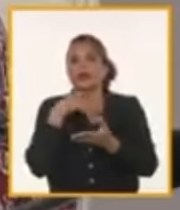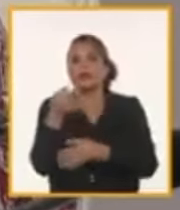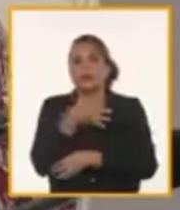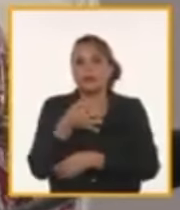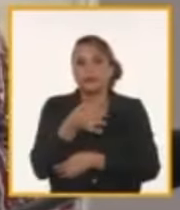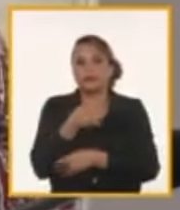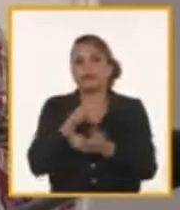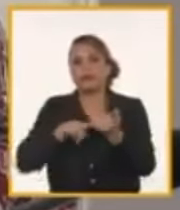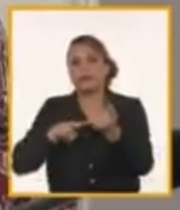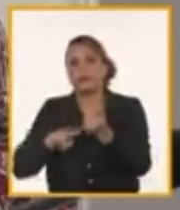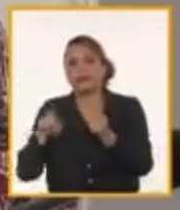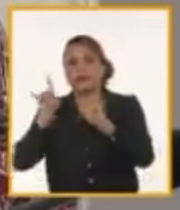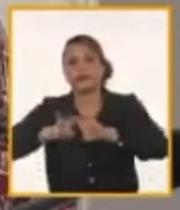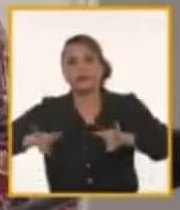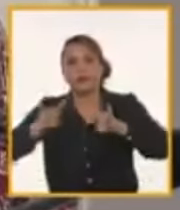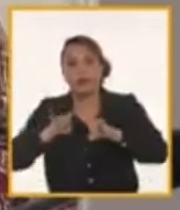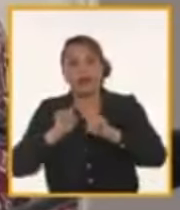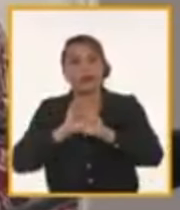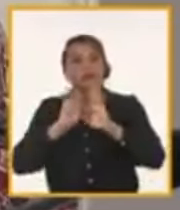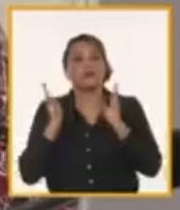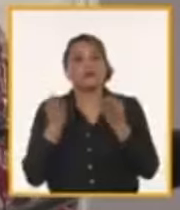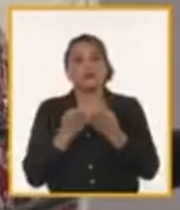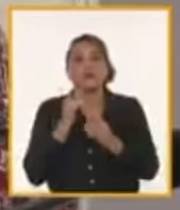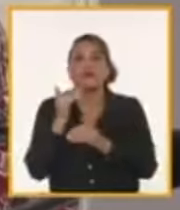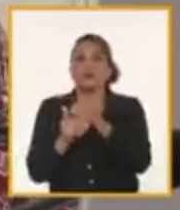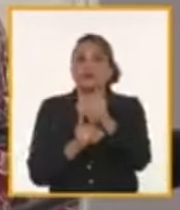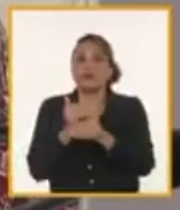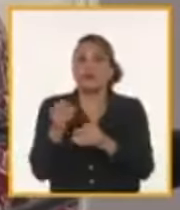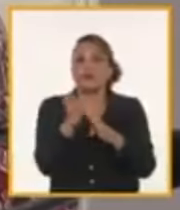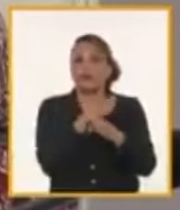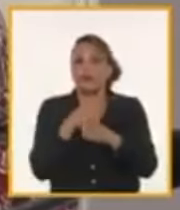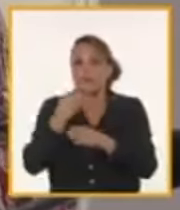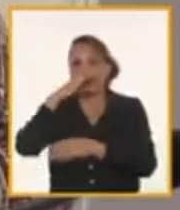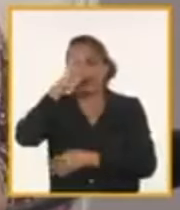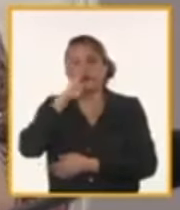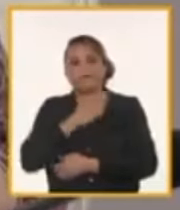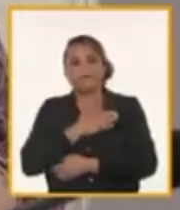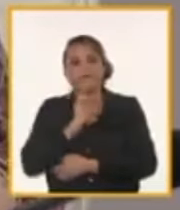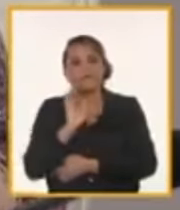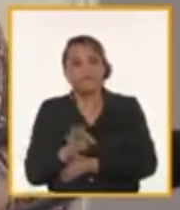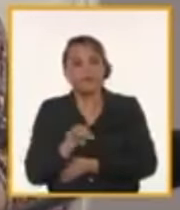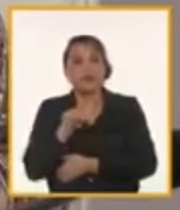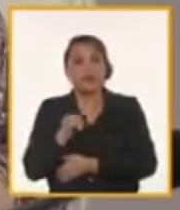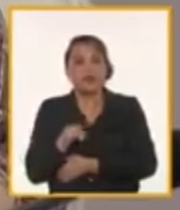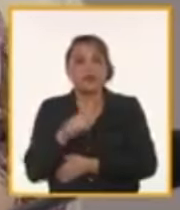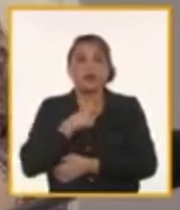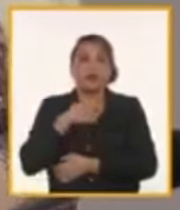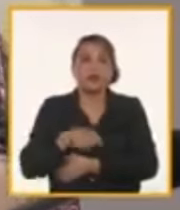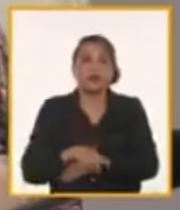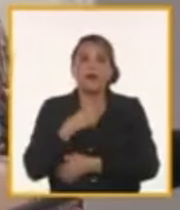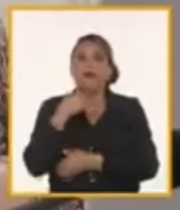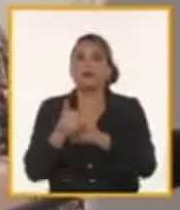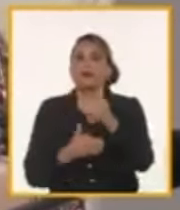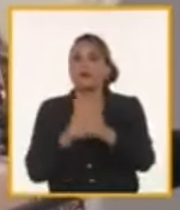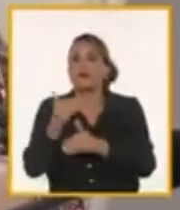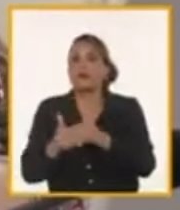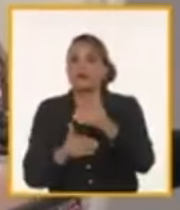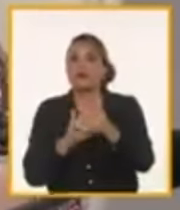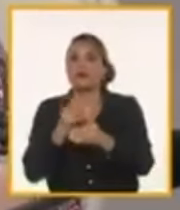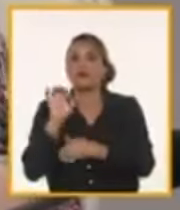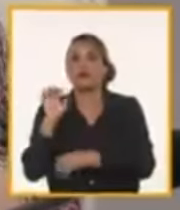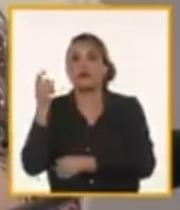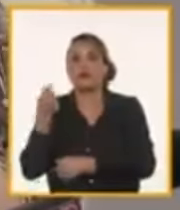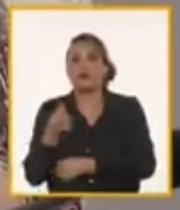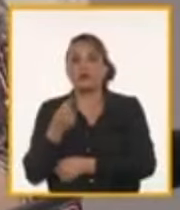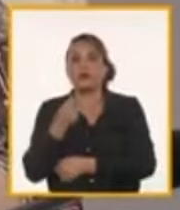eh diferentes eh procesos importantes del país por lo que es por ejemplo la proyección estratégica económica y social